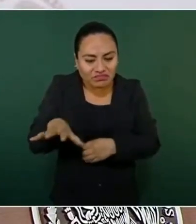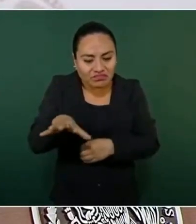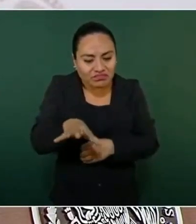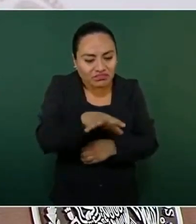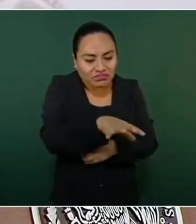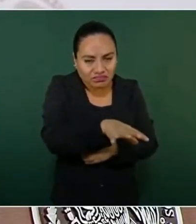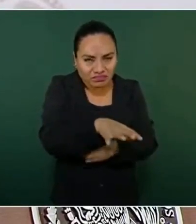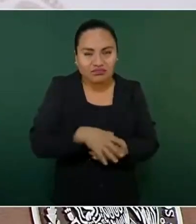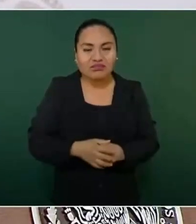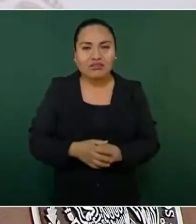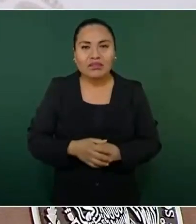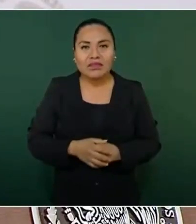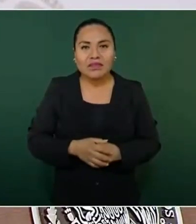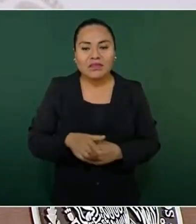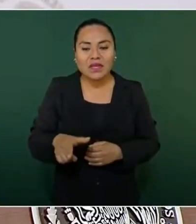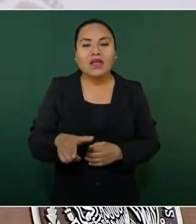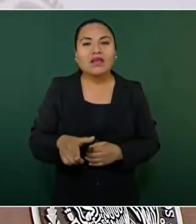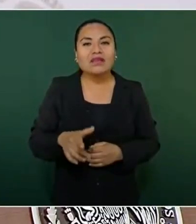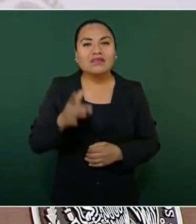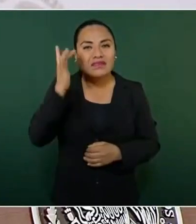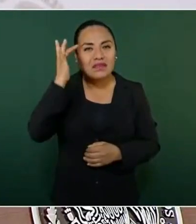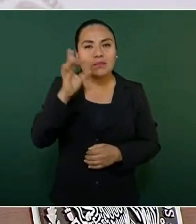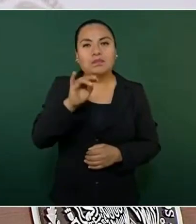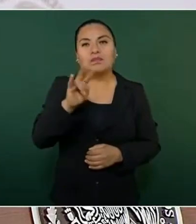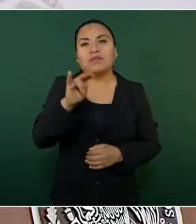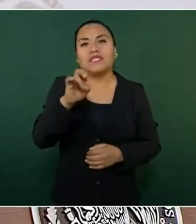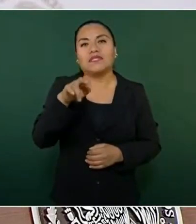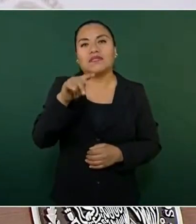Esto de San Vicente Coatrán,